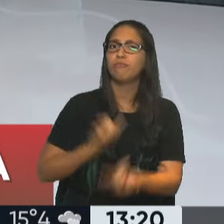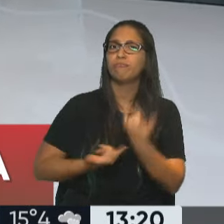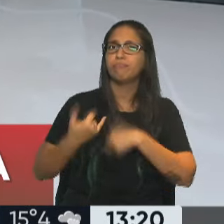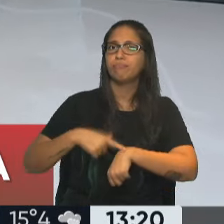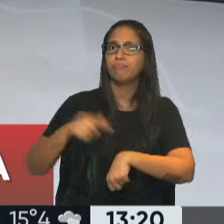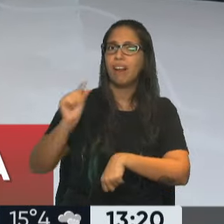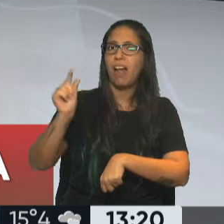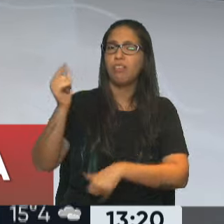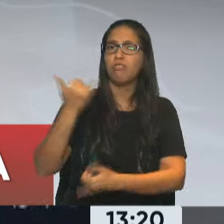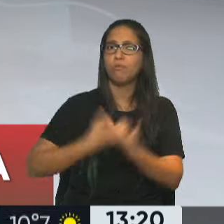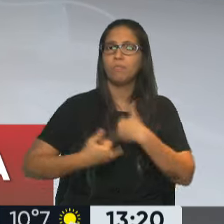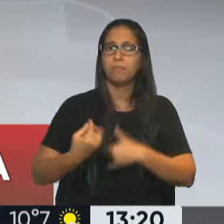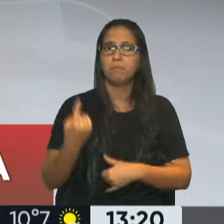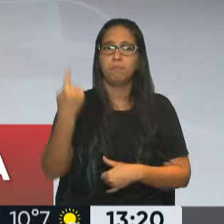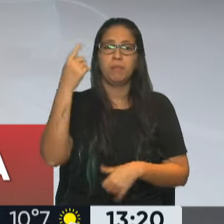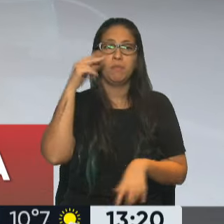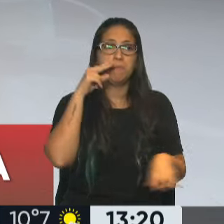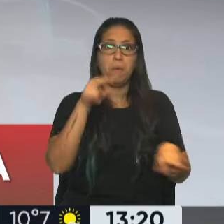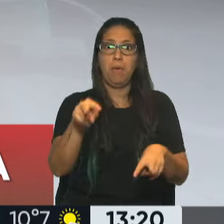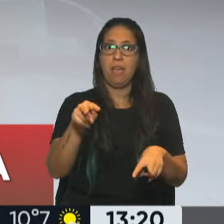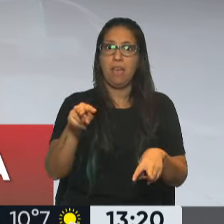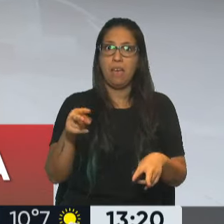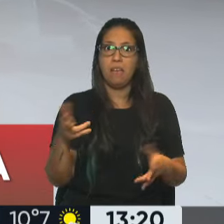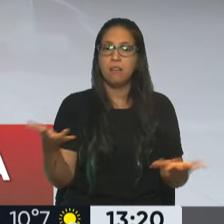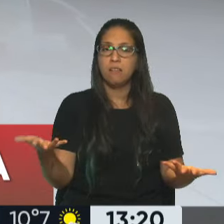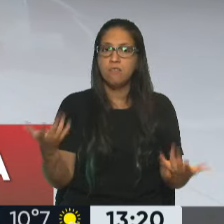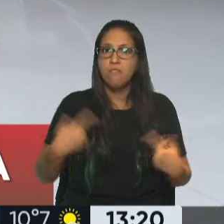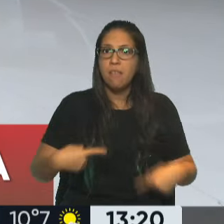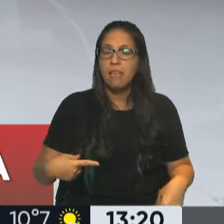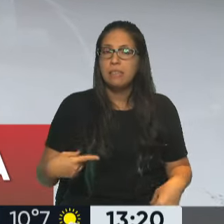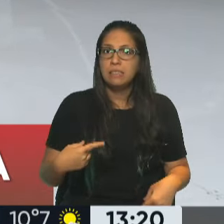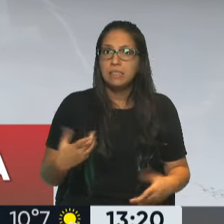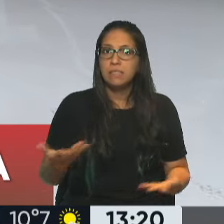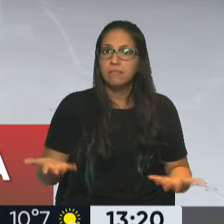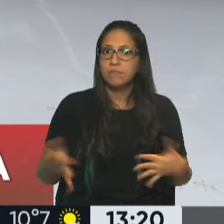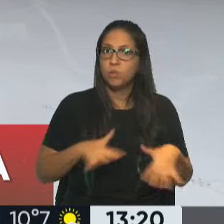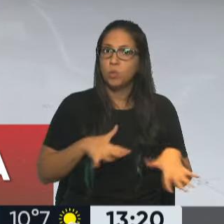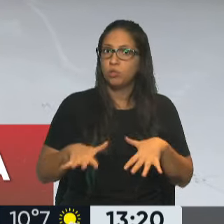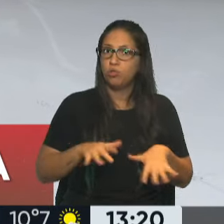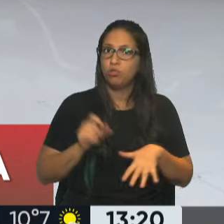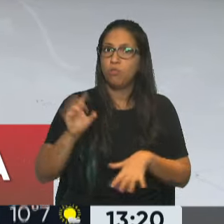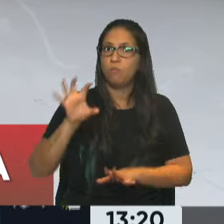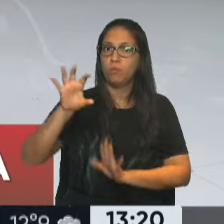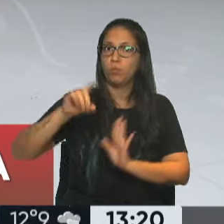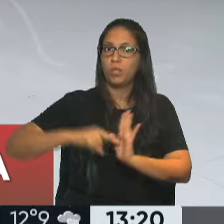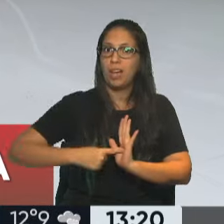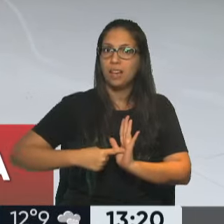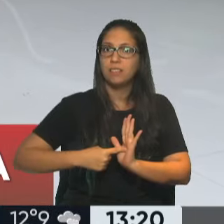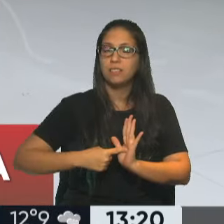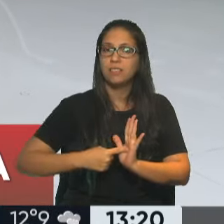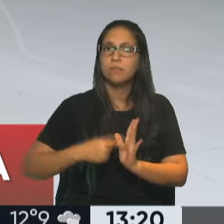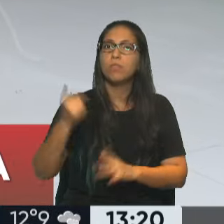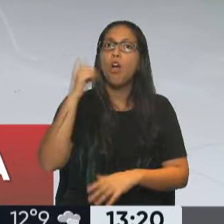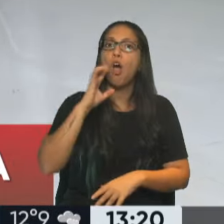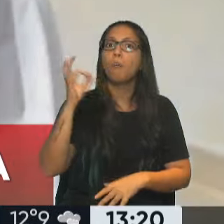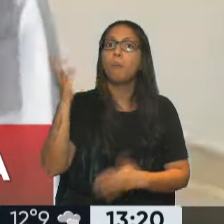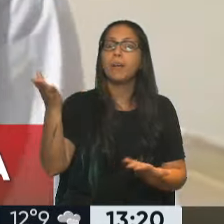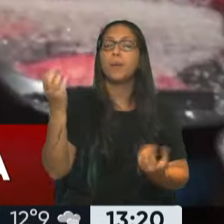Queríamos, bueno, su primera visión de lo que acabamos justamente de compartir con todo el país, de lo que está pasando en esta parte de la provincia de Buenos Aires. Buenas tardes.